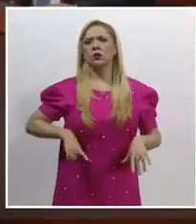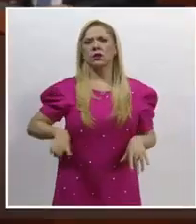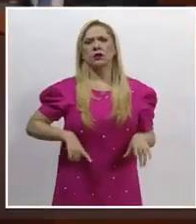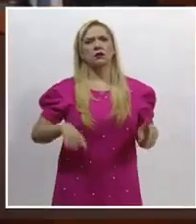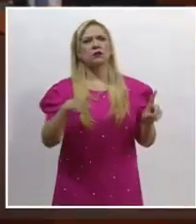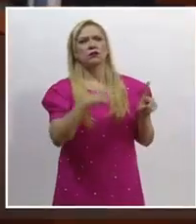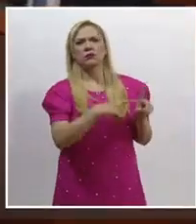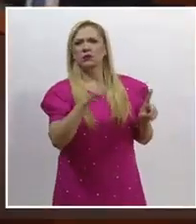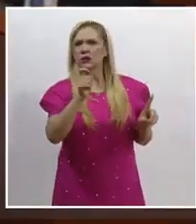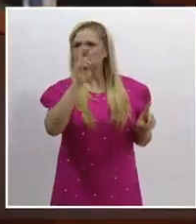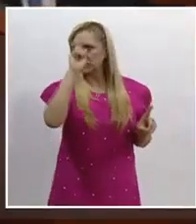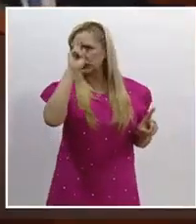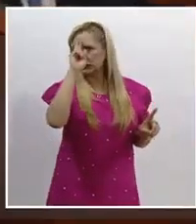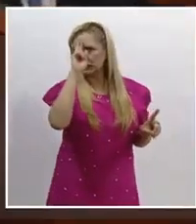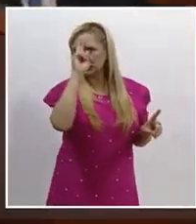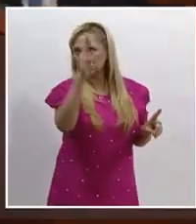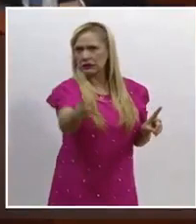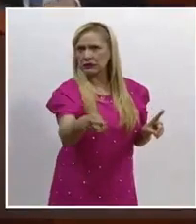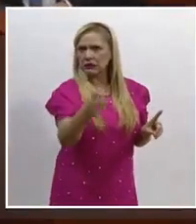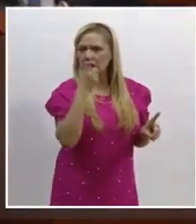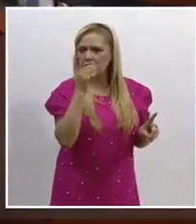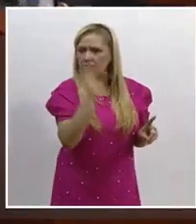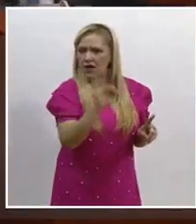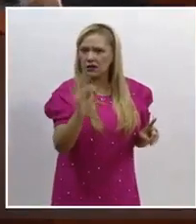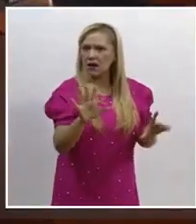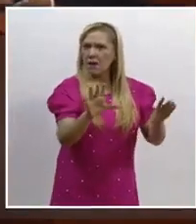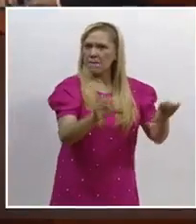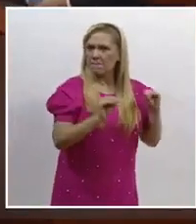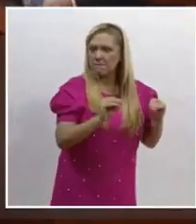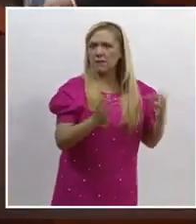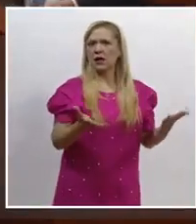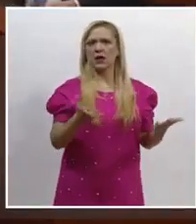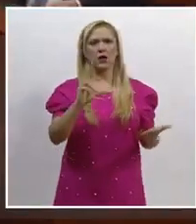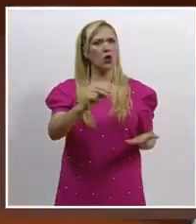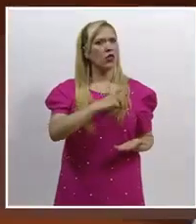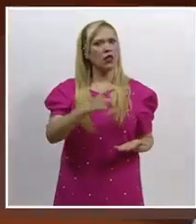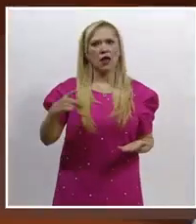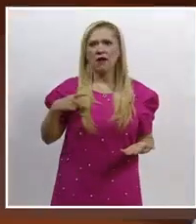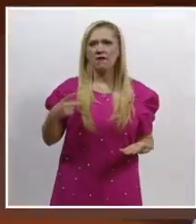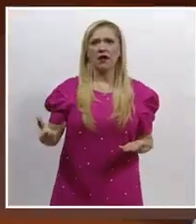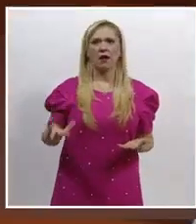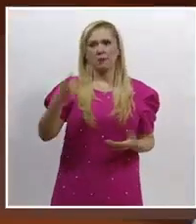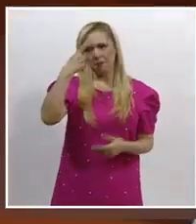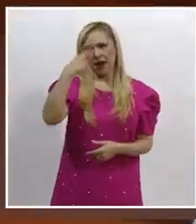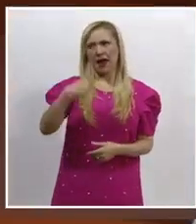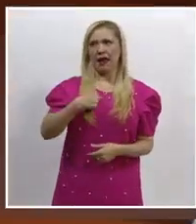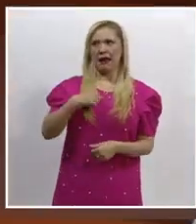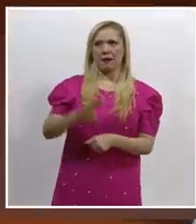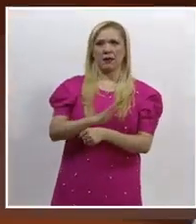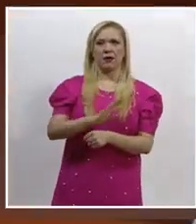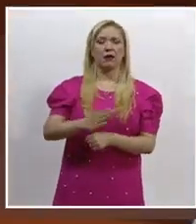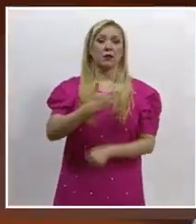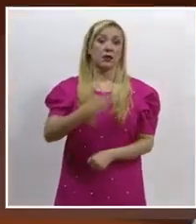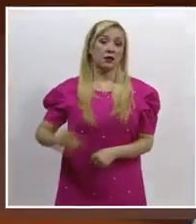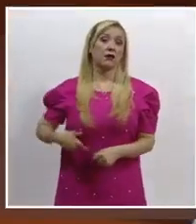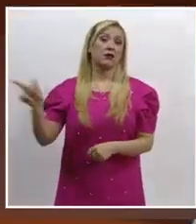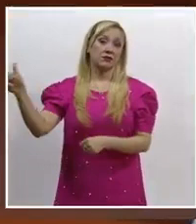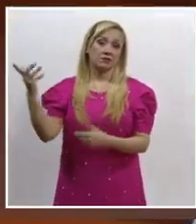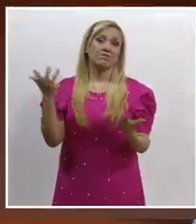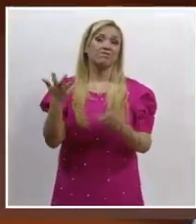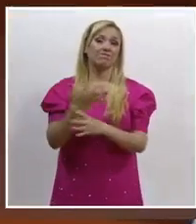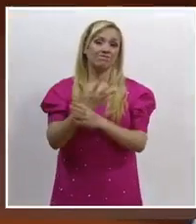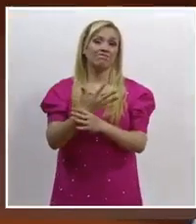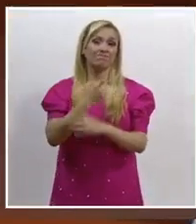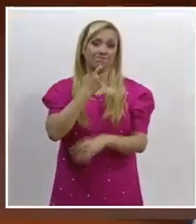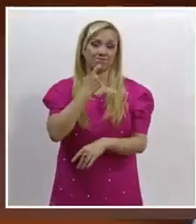gubernamental en periodo prohibido, promoción personalizada y uso indebido de recursos públicos por parte del presidente de la República durante el